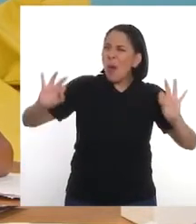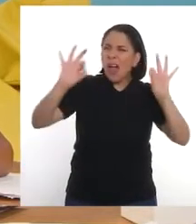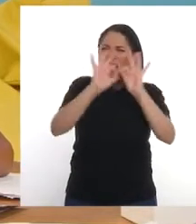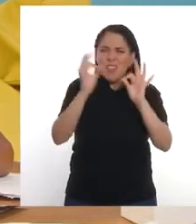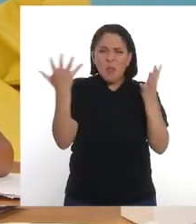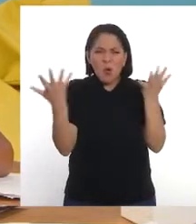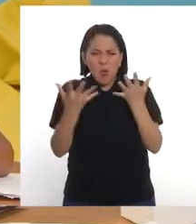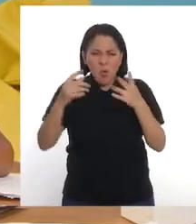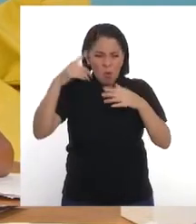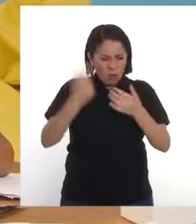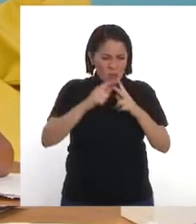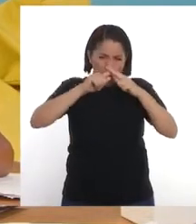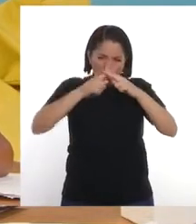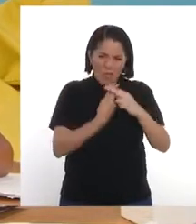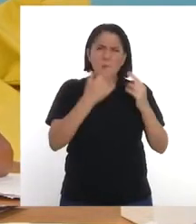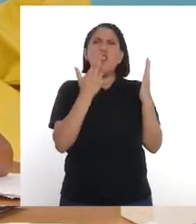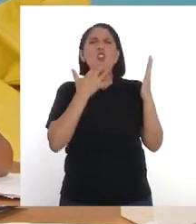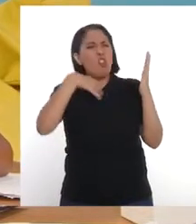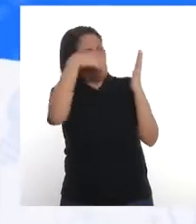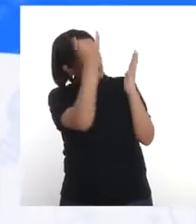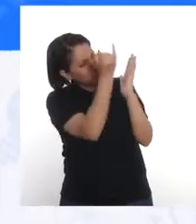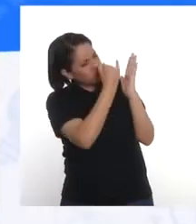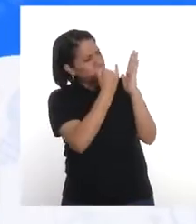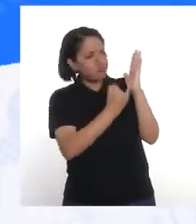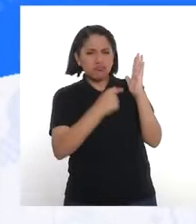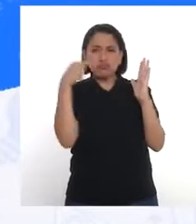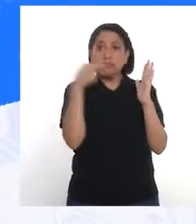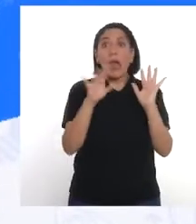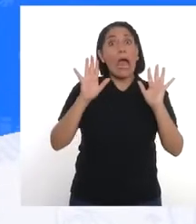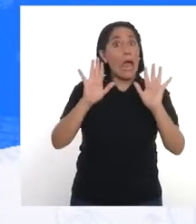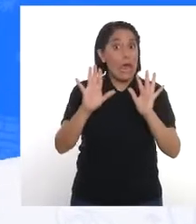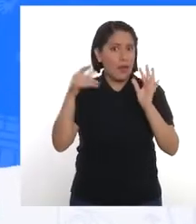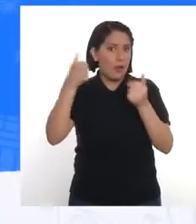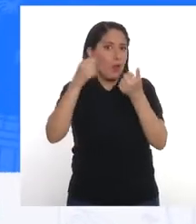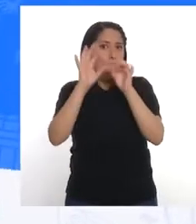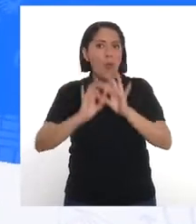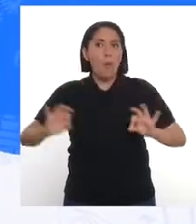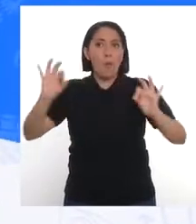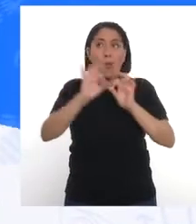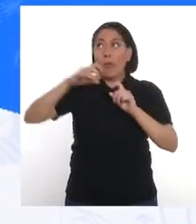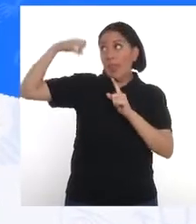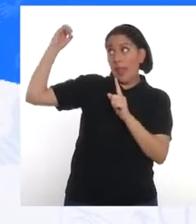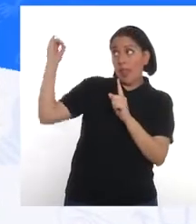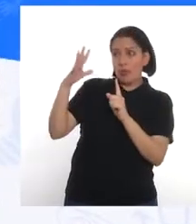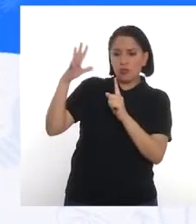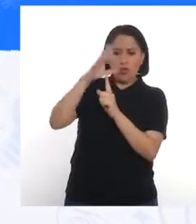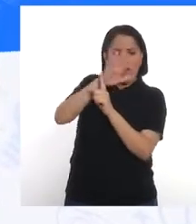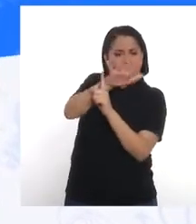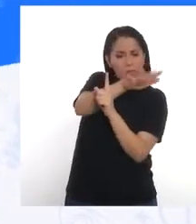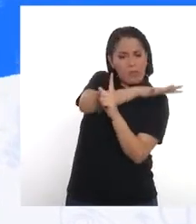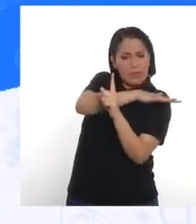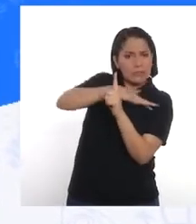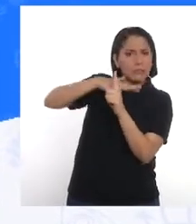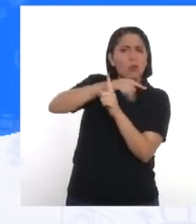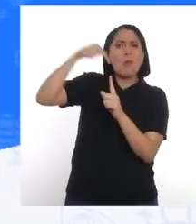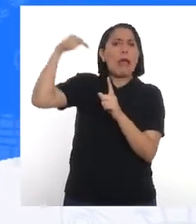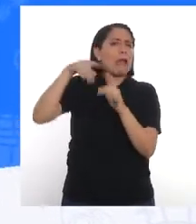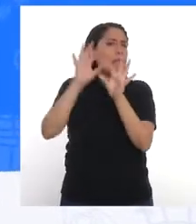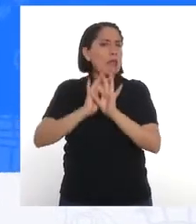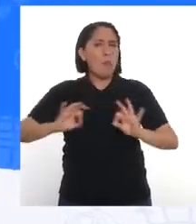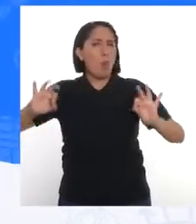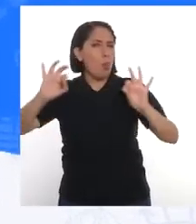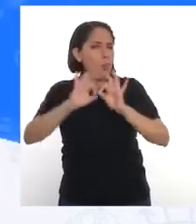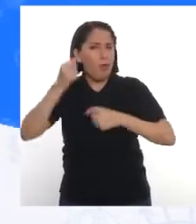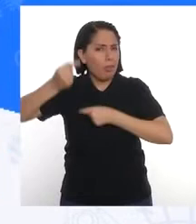tener en cuenta a la hora de trabajar con colores? Debemos tener en cuenta la luz y la sombra. Son fundamentales en nuestra vida